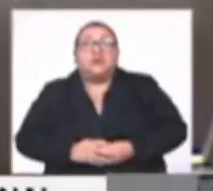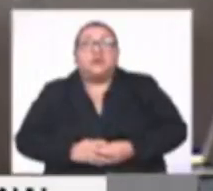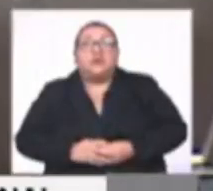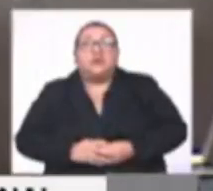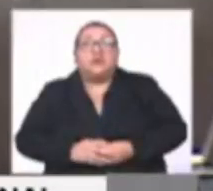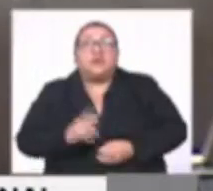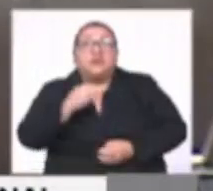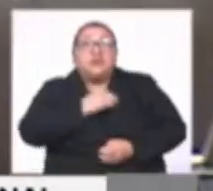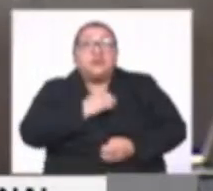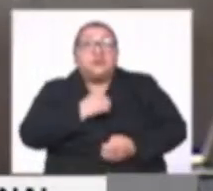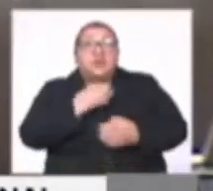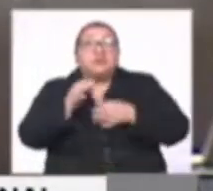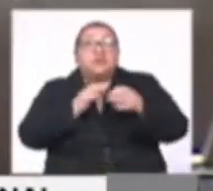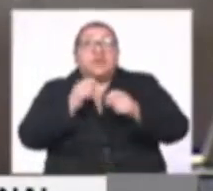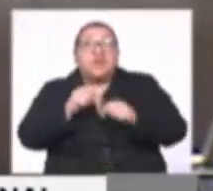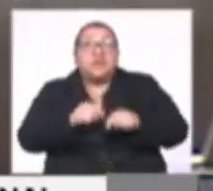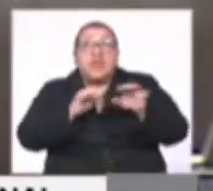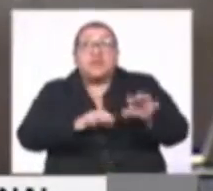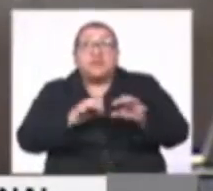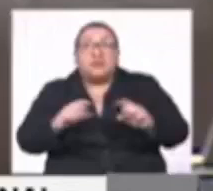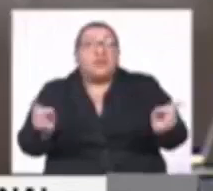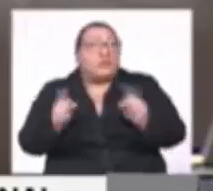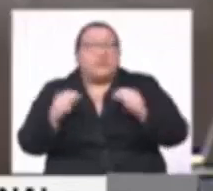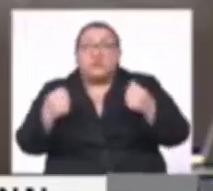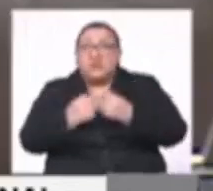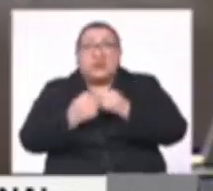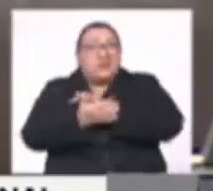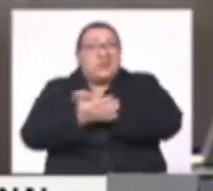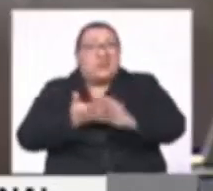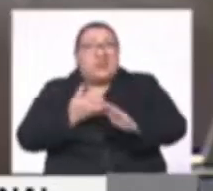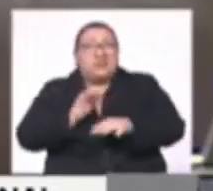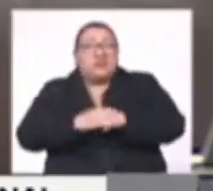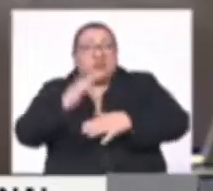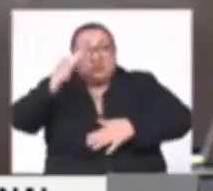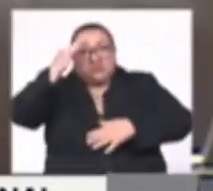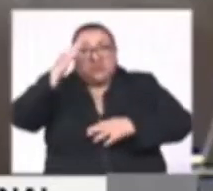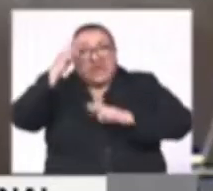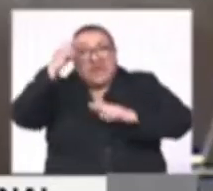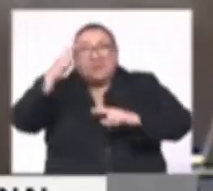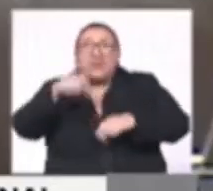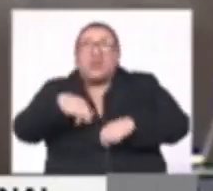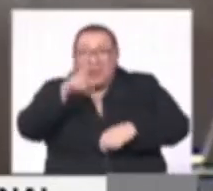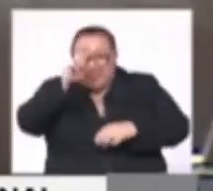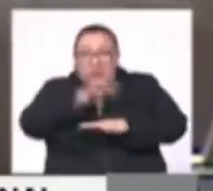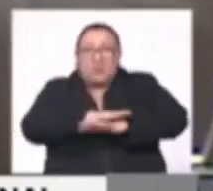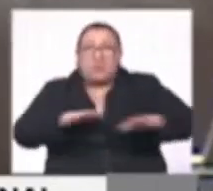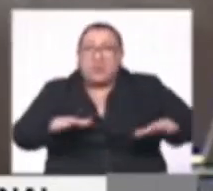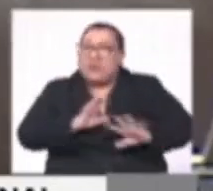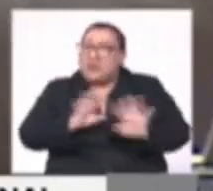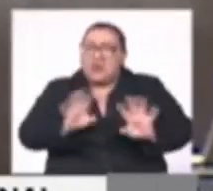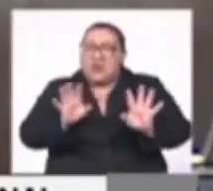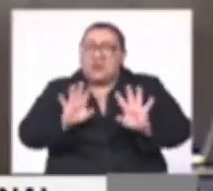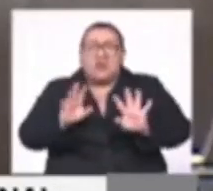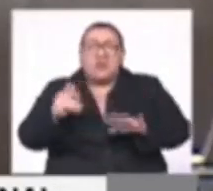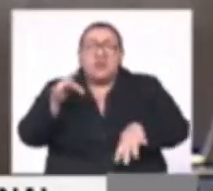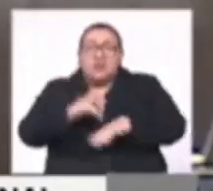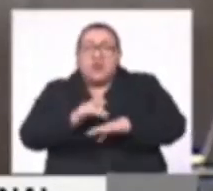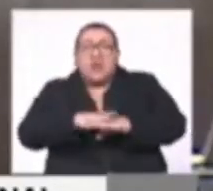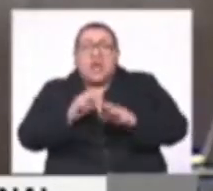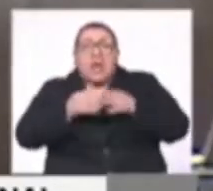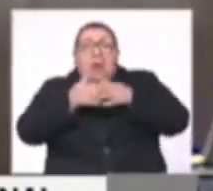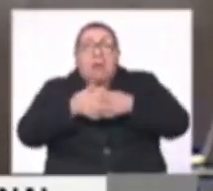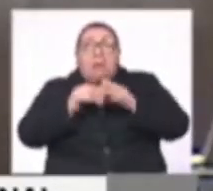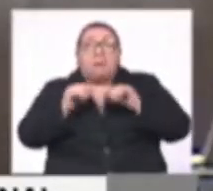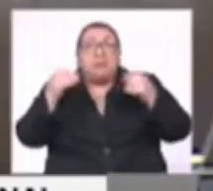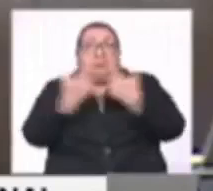Poder Ejecutivo señala que esta actividad no afecta en forma alguna la soberanía e integridad territorial ni involucra la instalación de bases